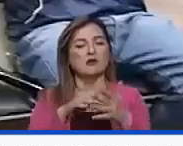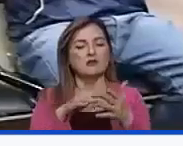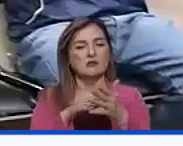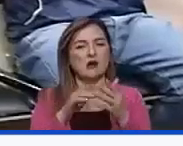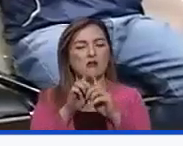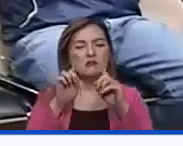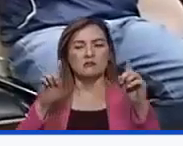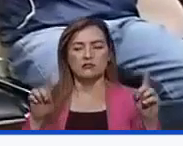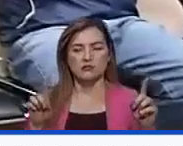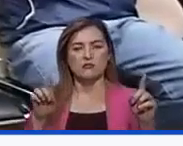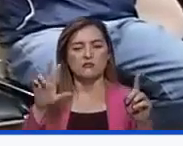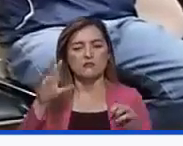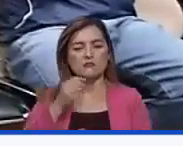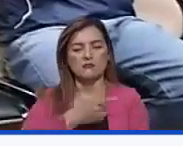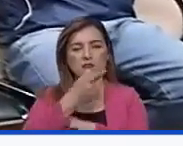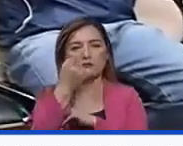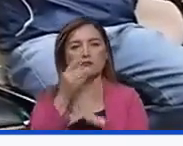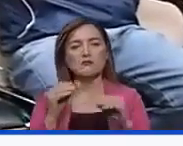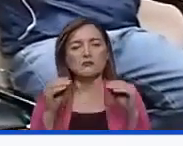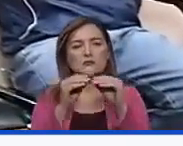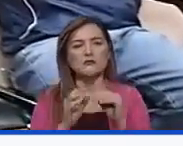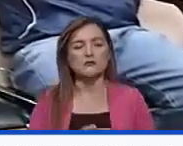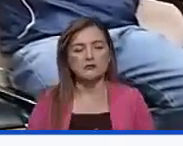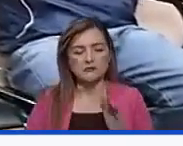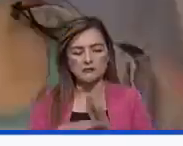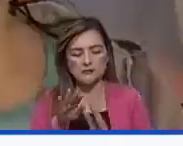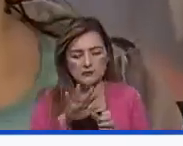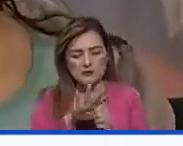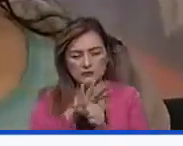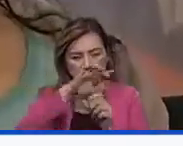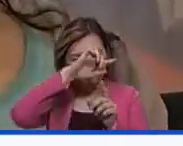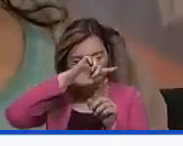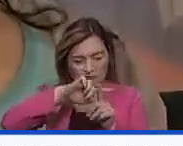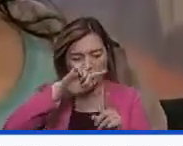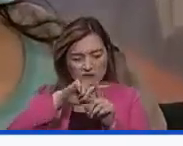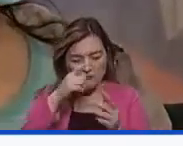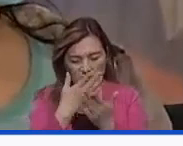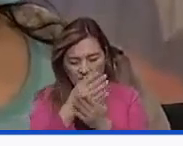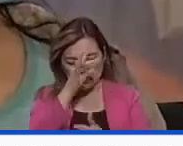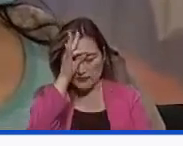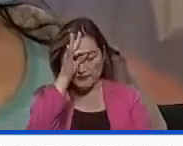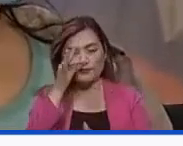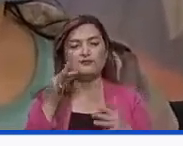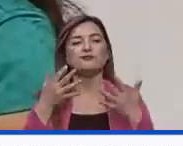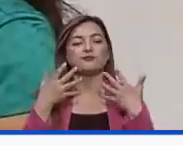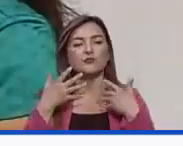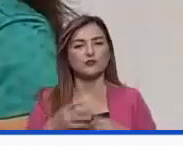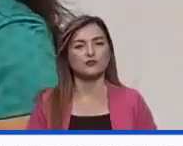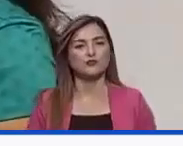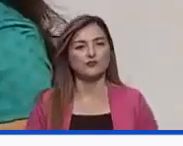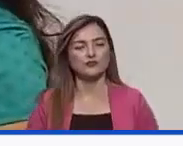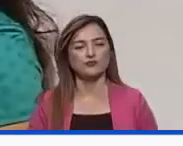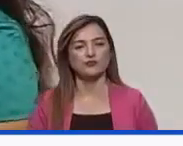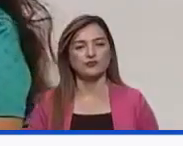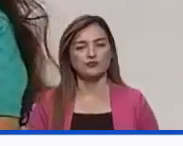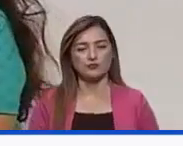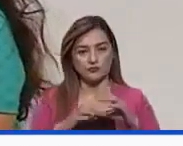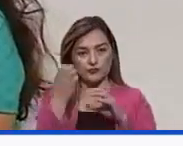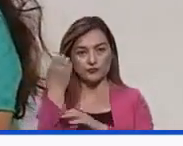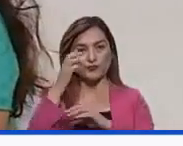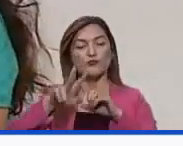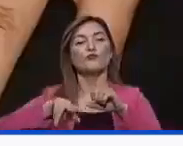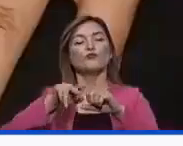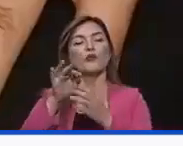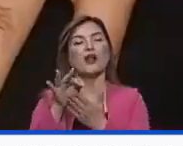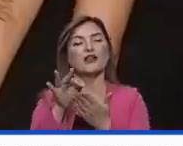sospechas. Cada vez son más los casos de COVID positivo que llegan a los hospitales de Guayaquil. En este marco, el COE cantonal decidió